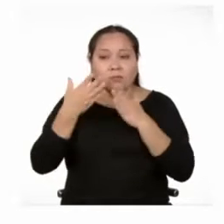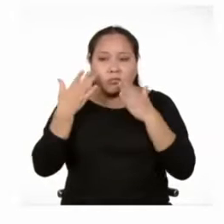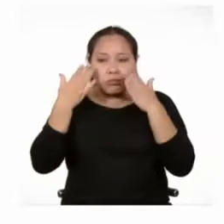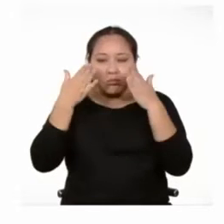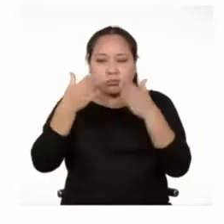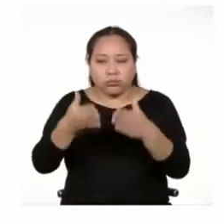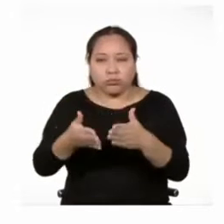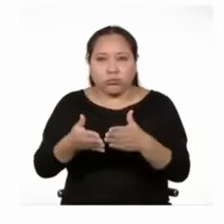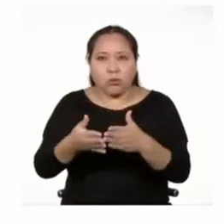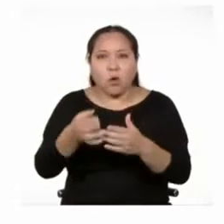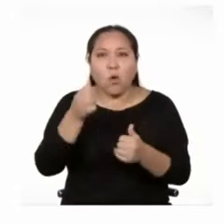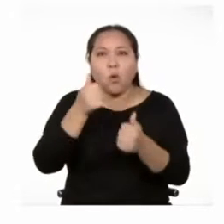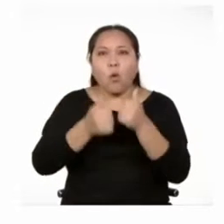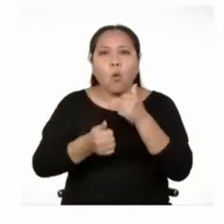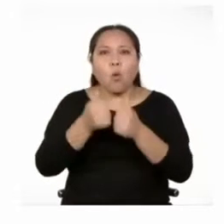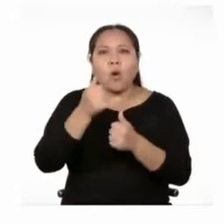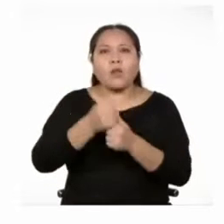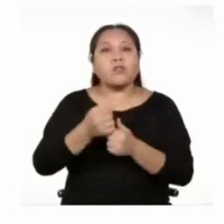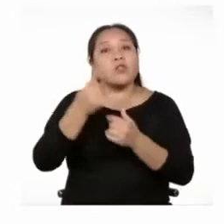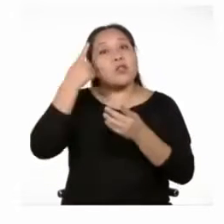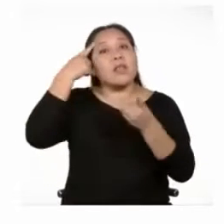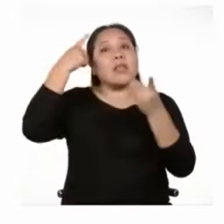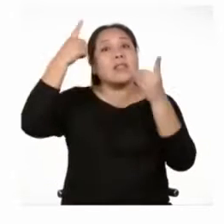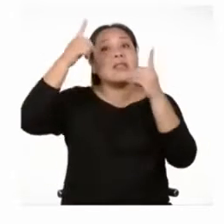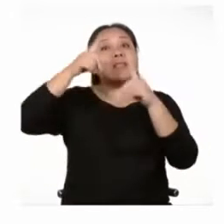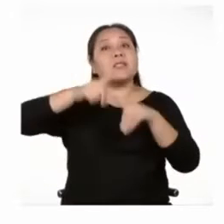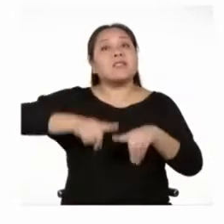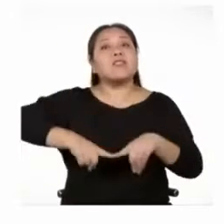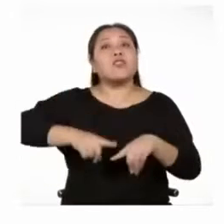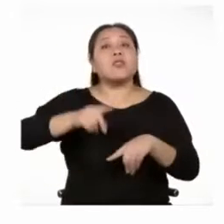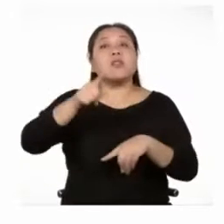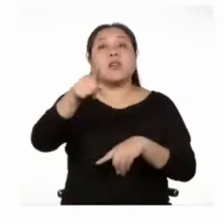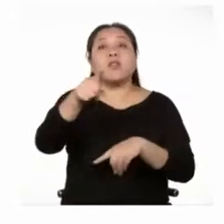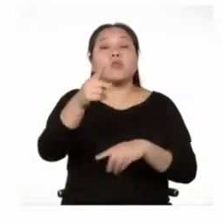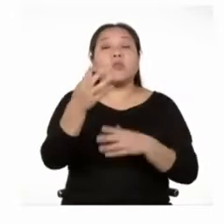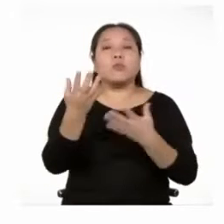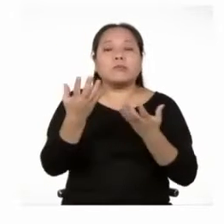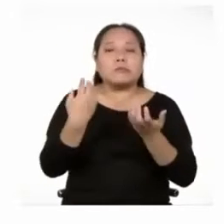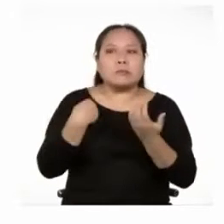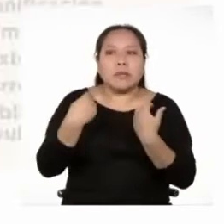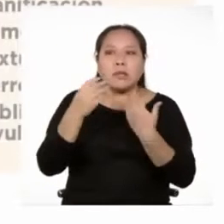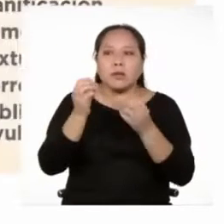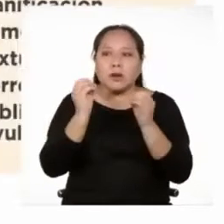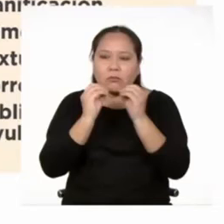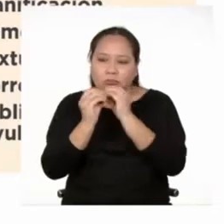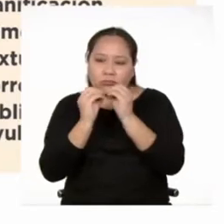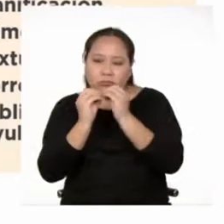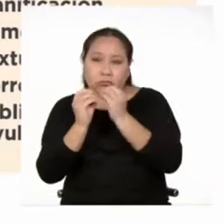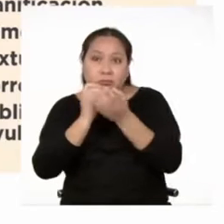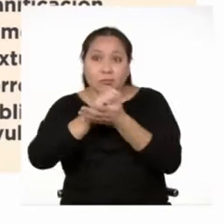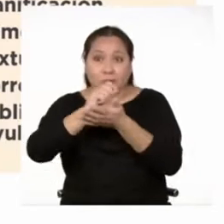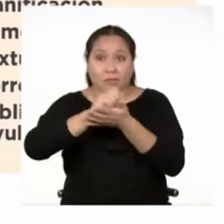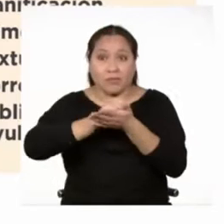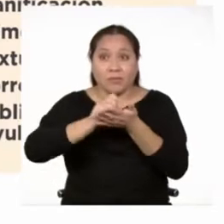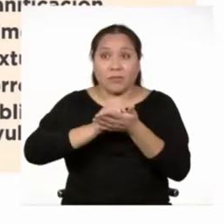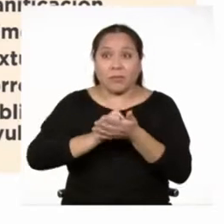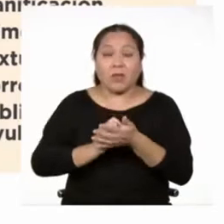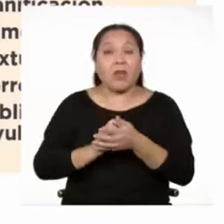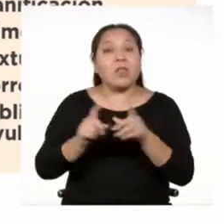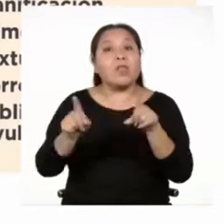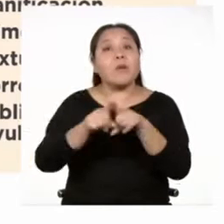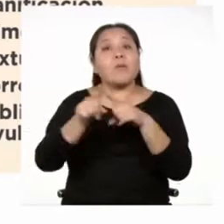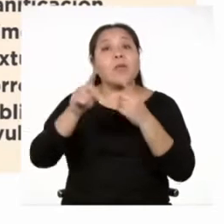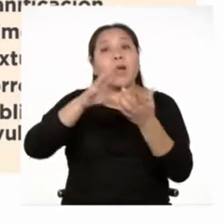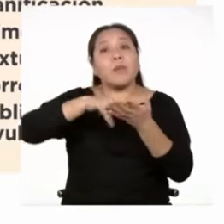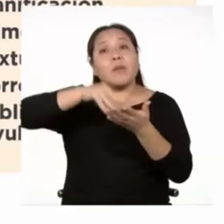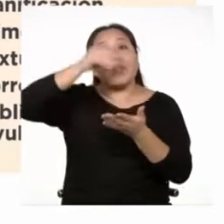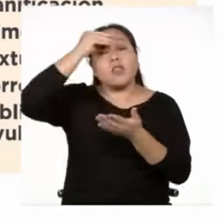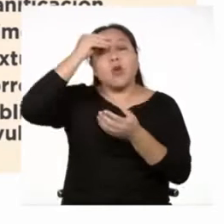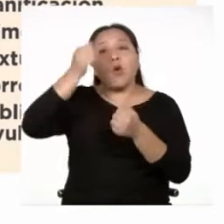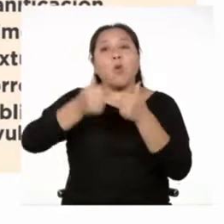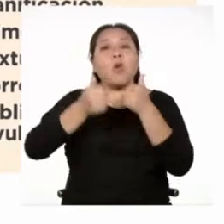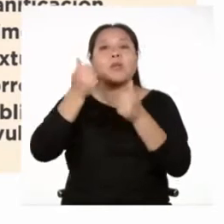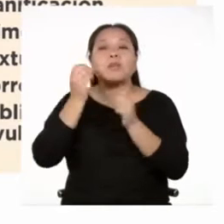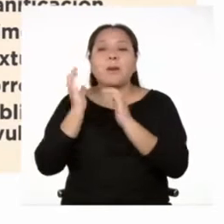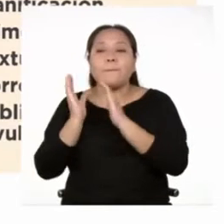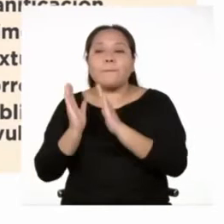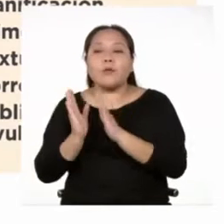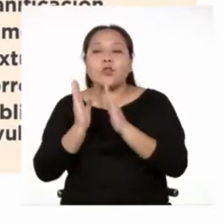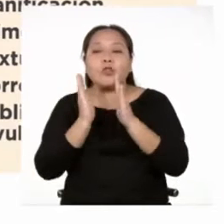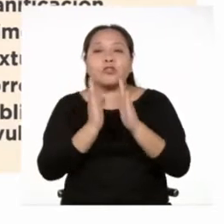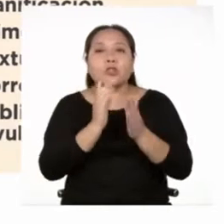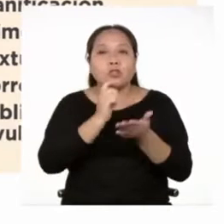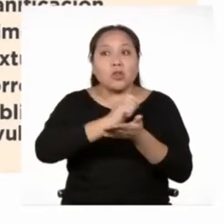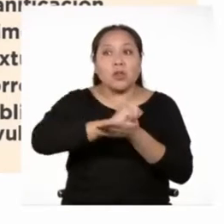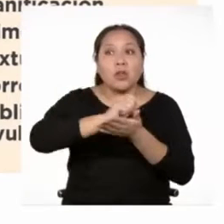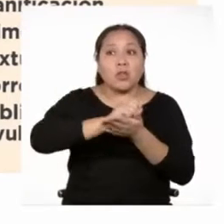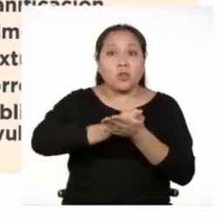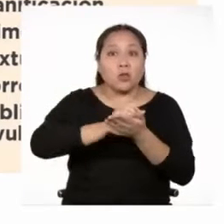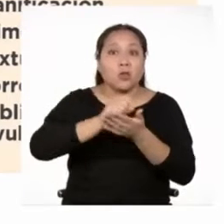ello, cuáles son las decisiones que debemos tomar como escritores. Aprenderemos también cómo es el proceso de escritura del texto, teniendo